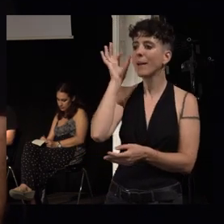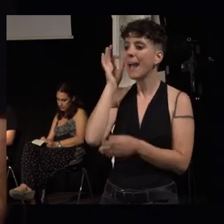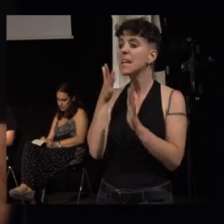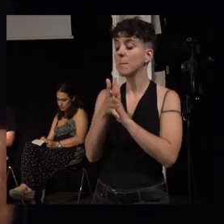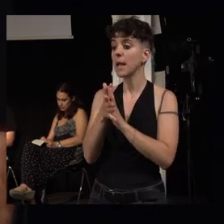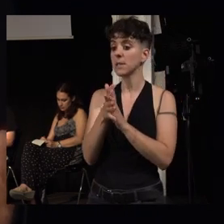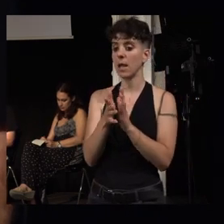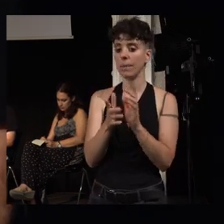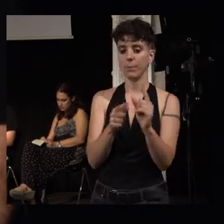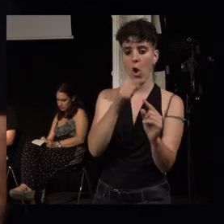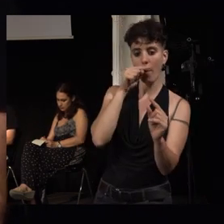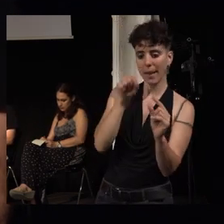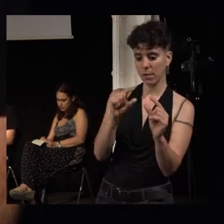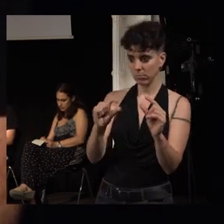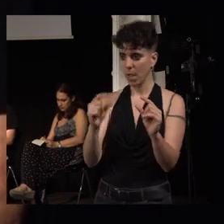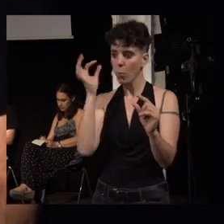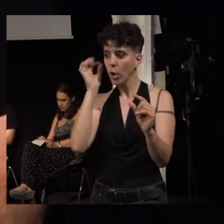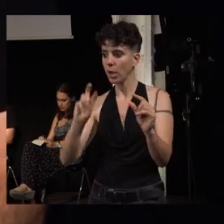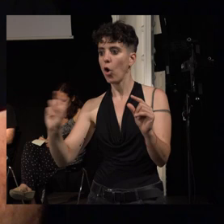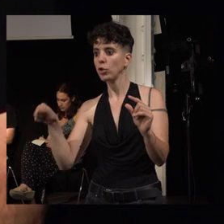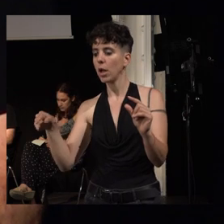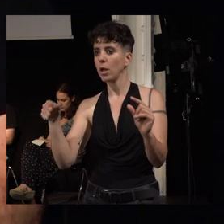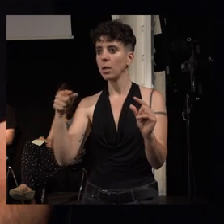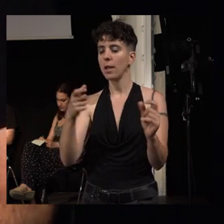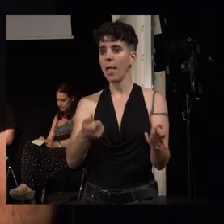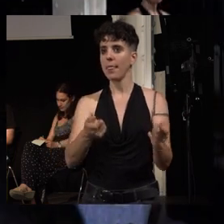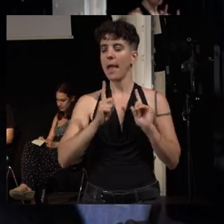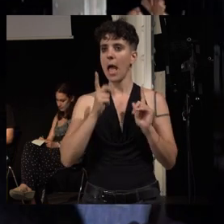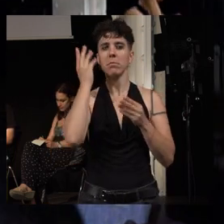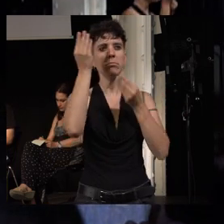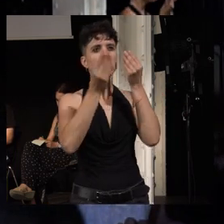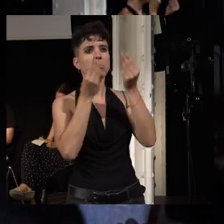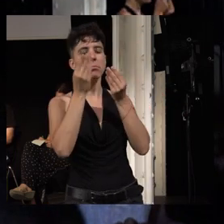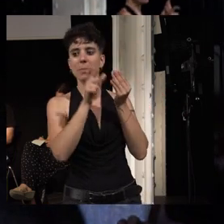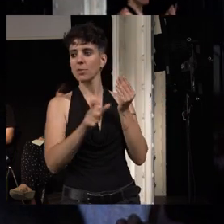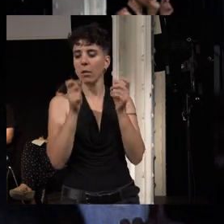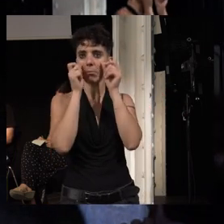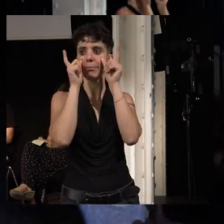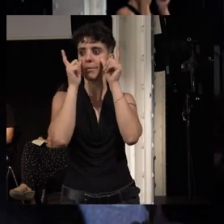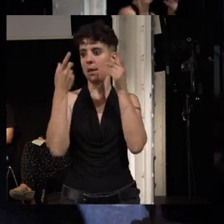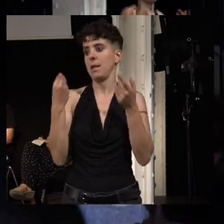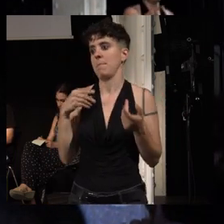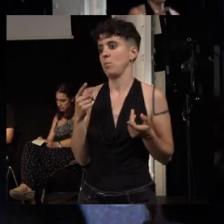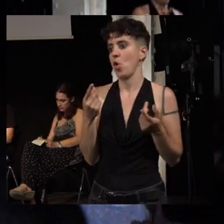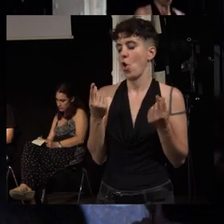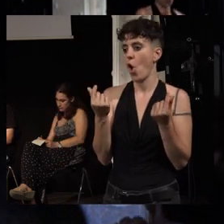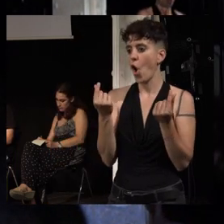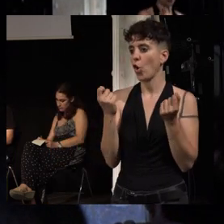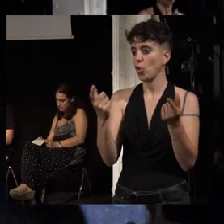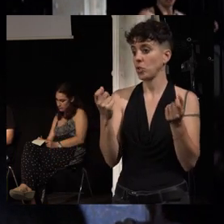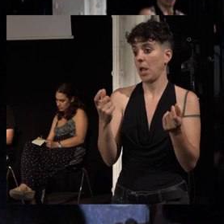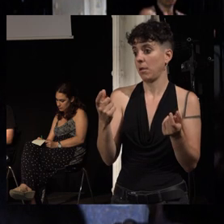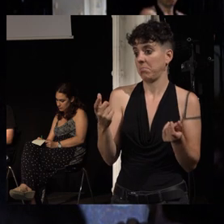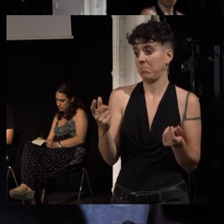la gente se plantea cosas y es una forma de educar a la gente y es algo que tiene un coste, yo creo, que bajo,